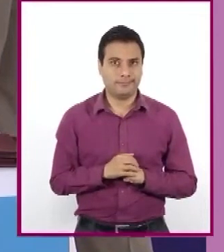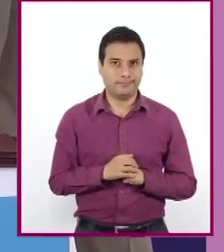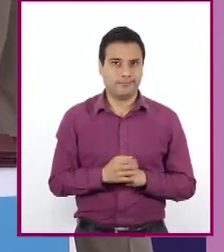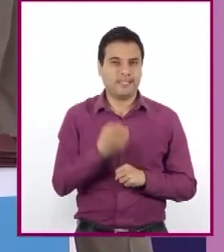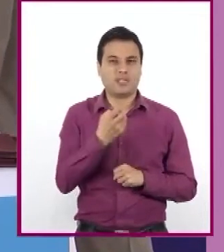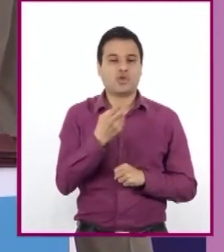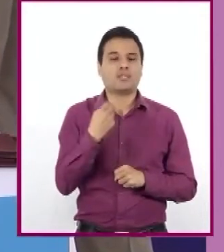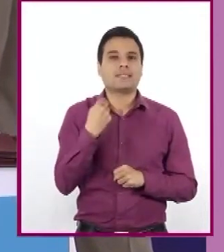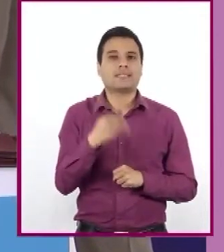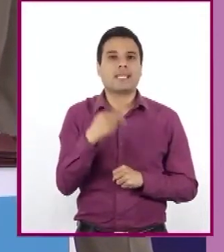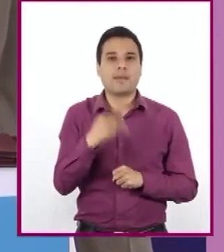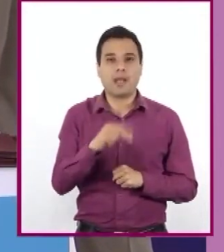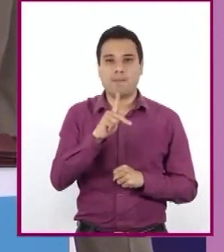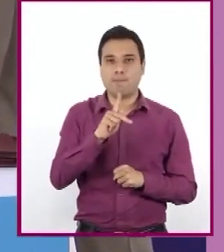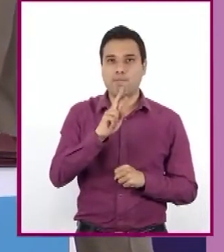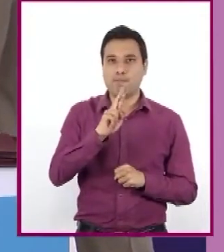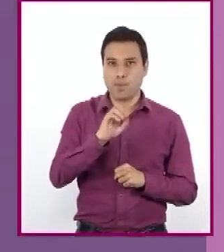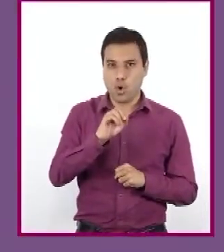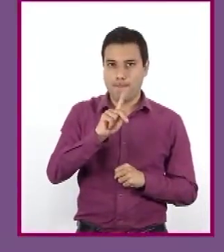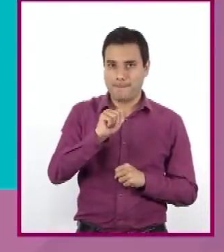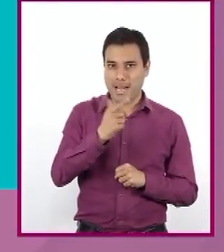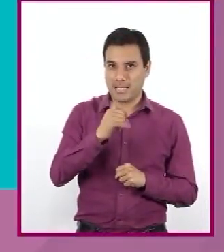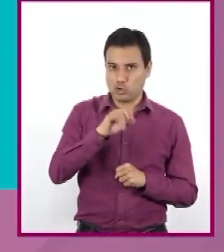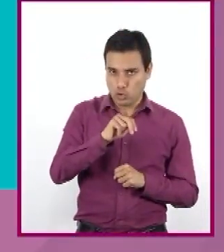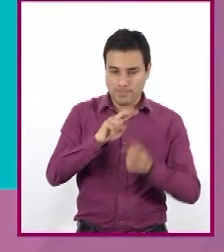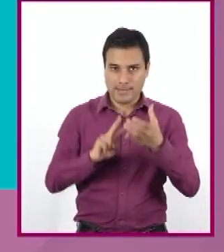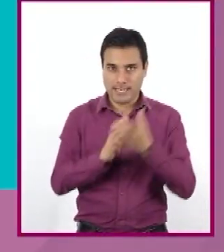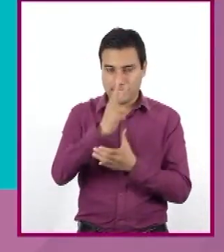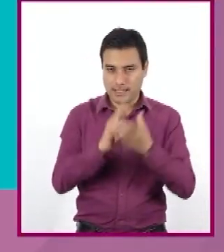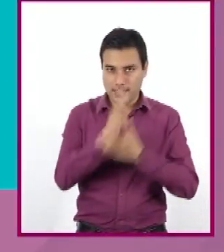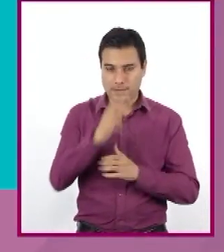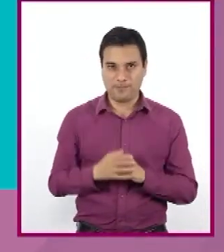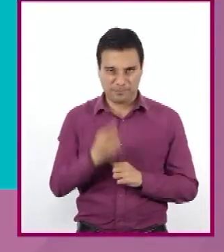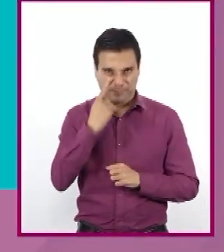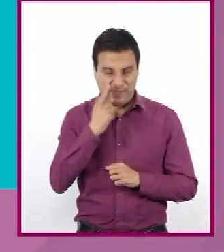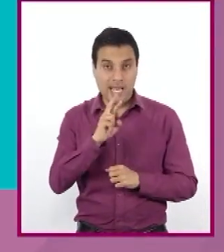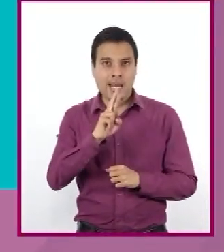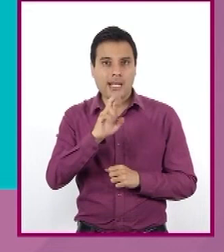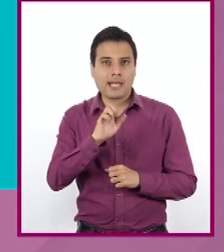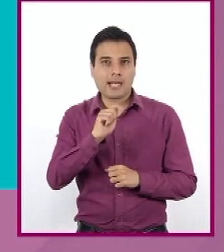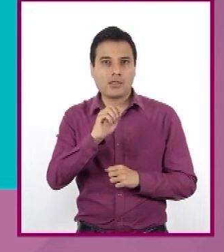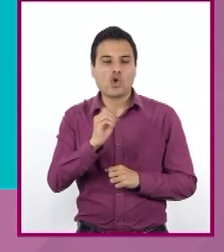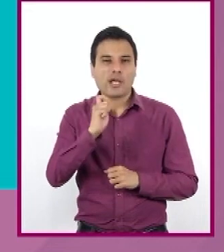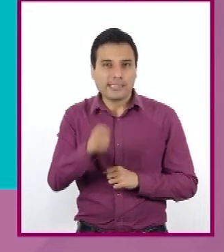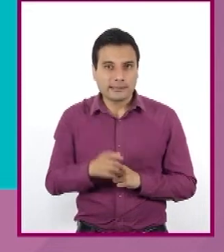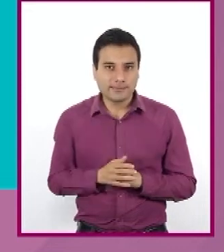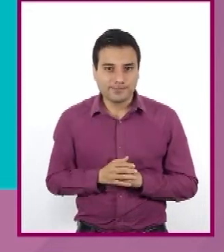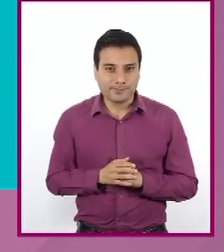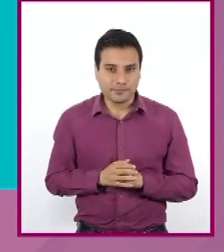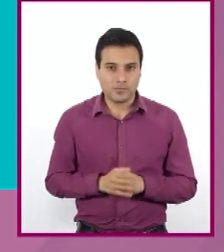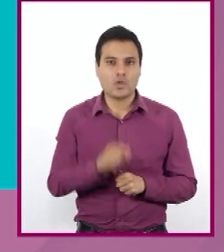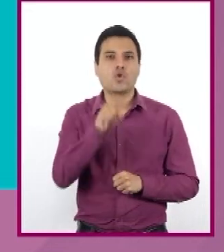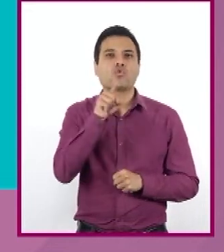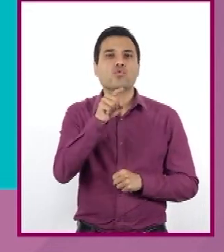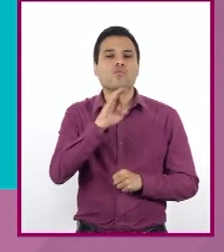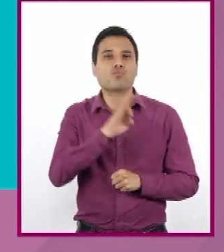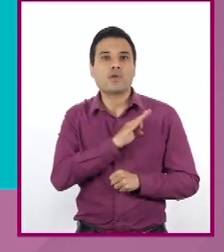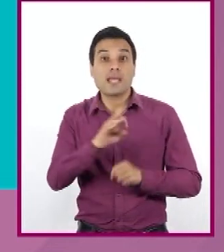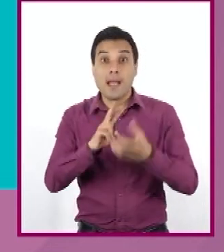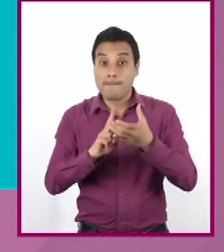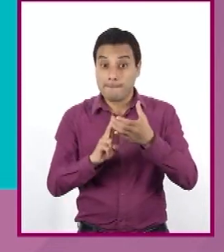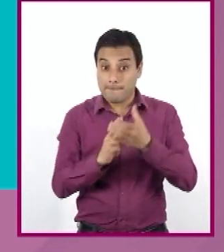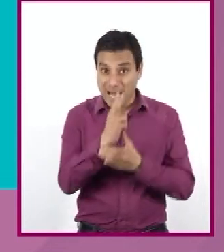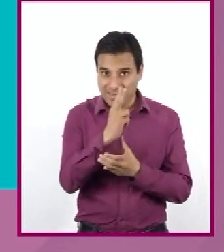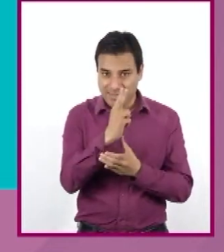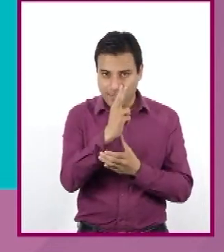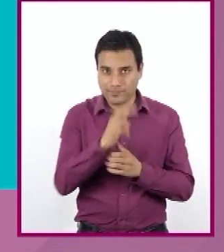vegetativa, los invitamos a realizar el siguiente reto. Este reto consiste en reproducir de forma asexual una planta. Para este